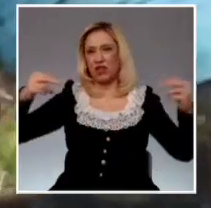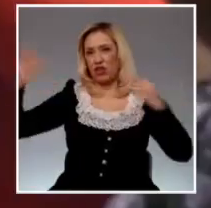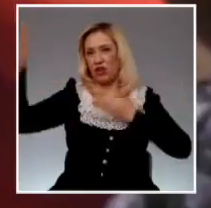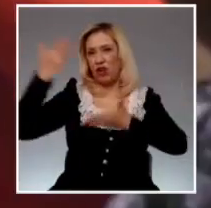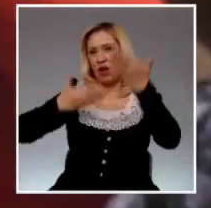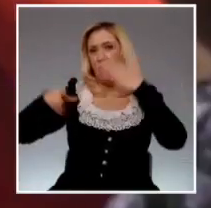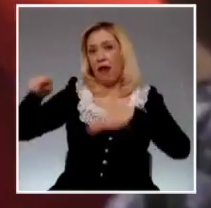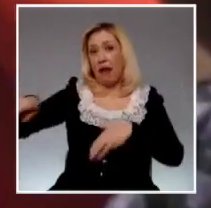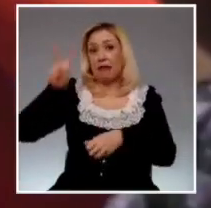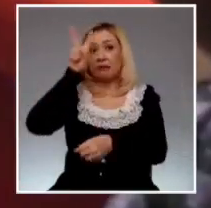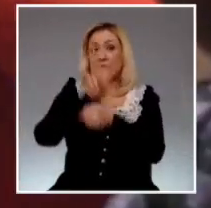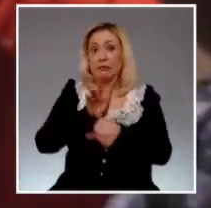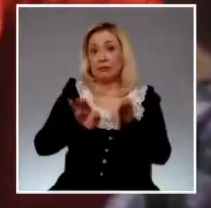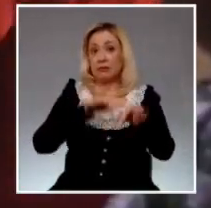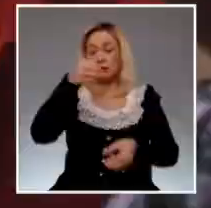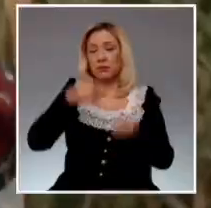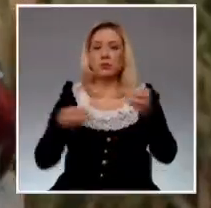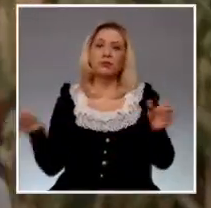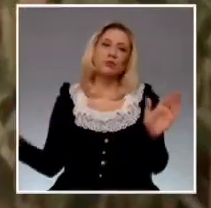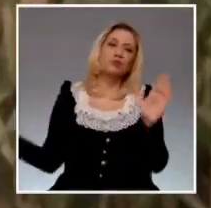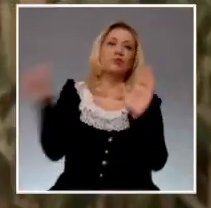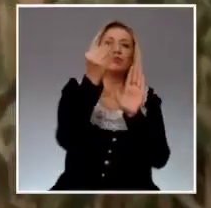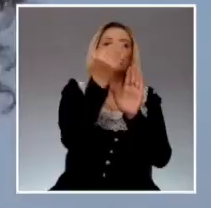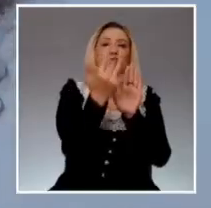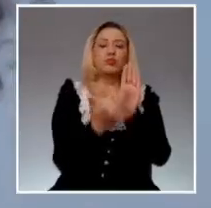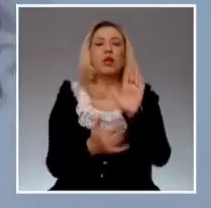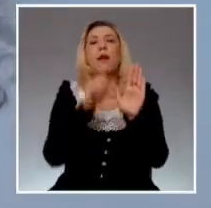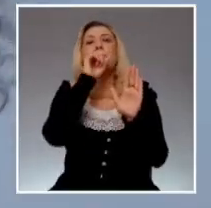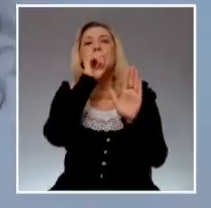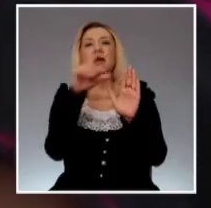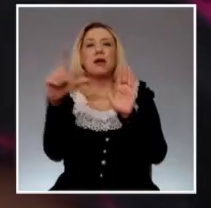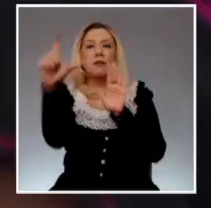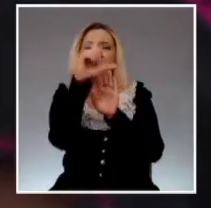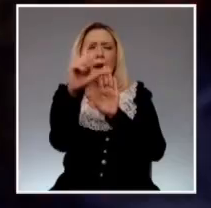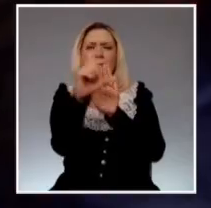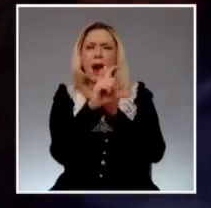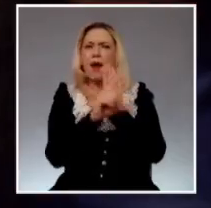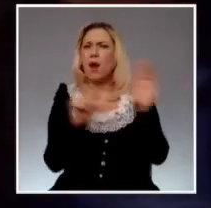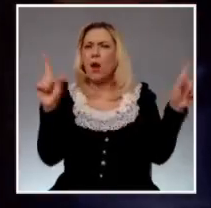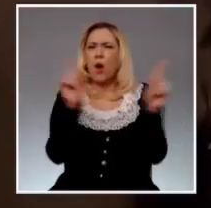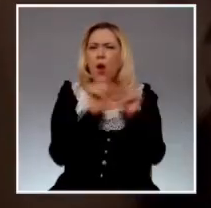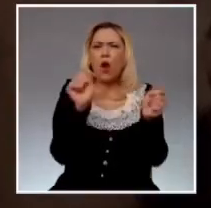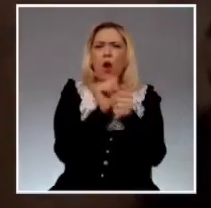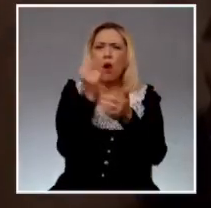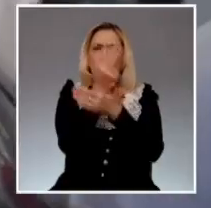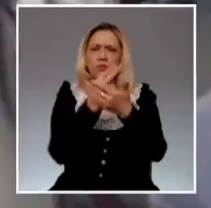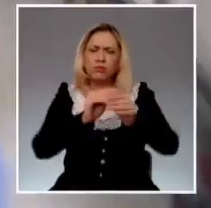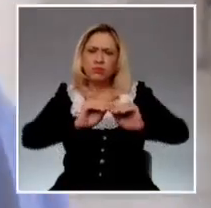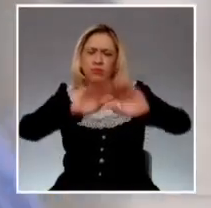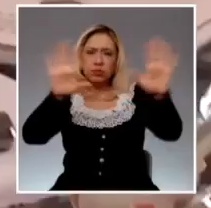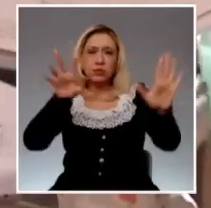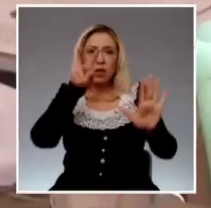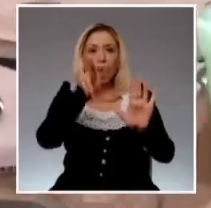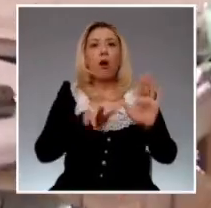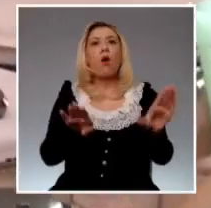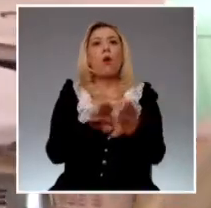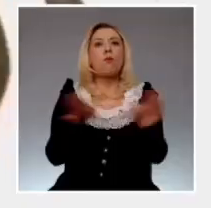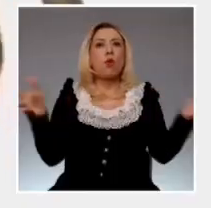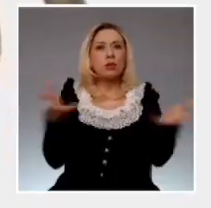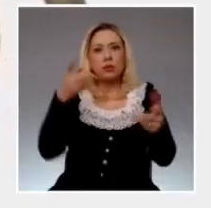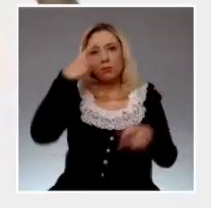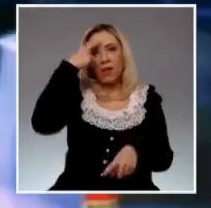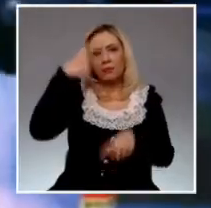de la semana con infografías que simplifican datos relevantes sobre las acciones que se deben llevar a cabo para eliminar la violencia